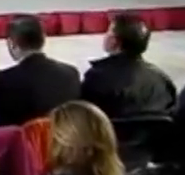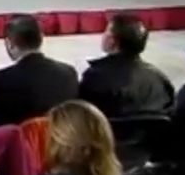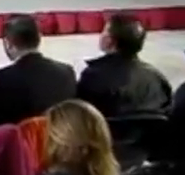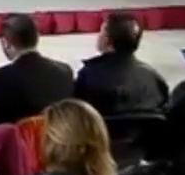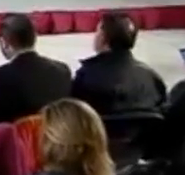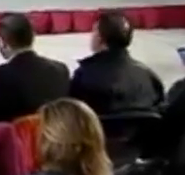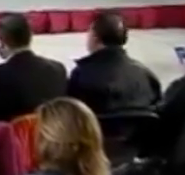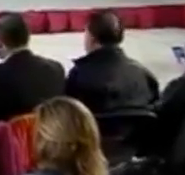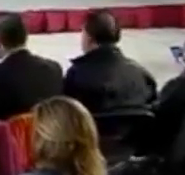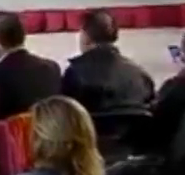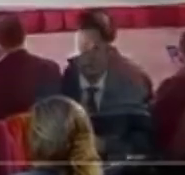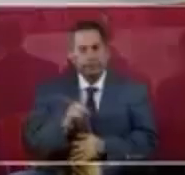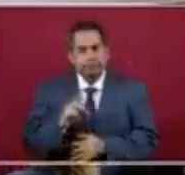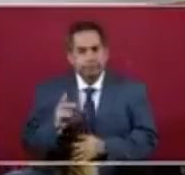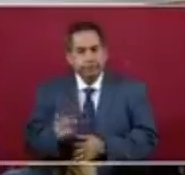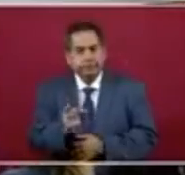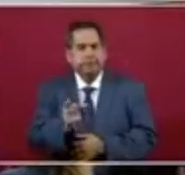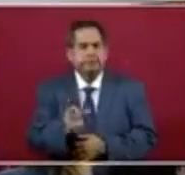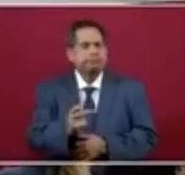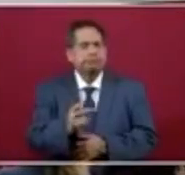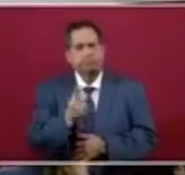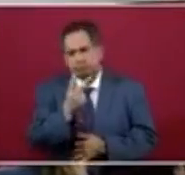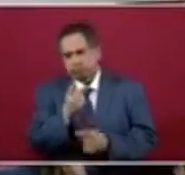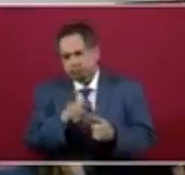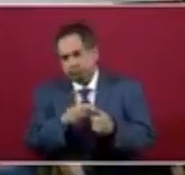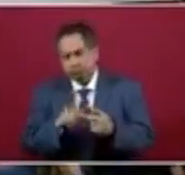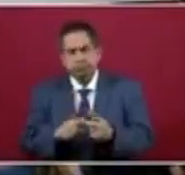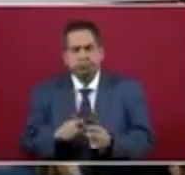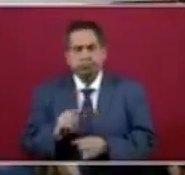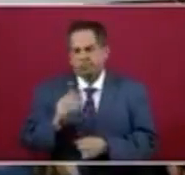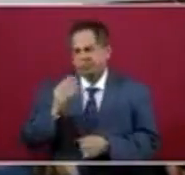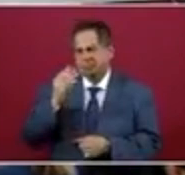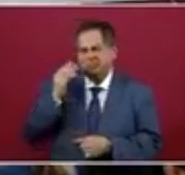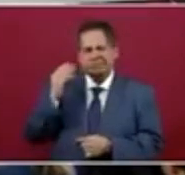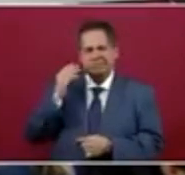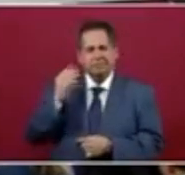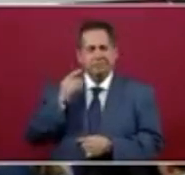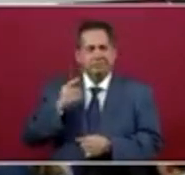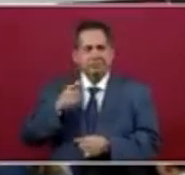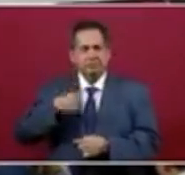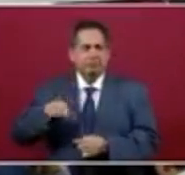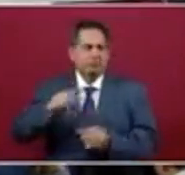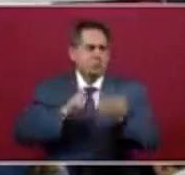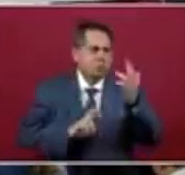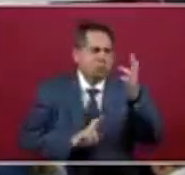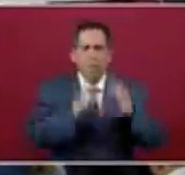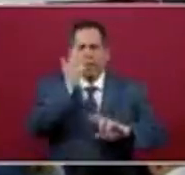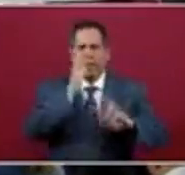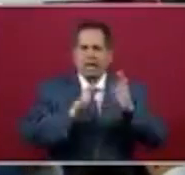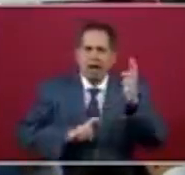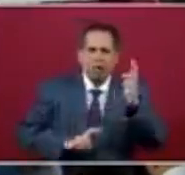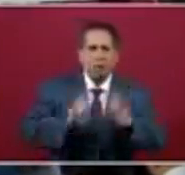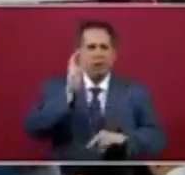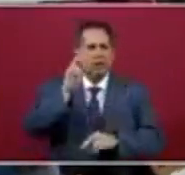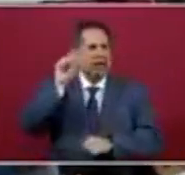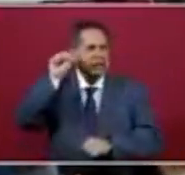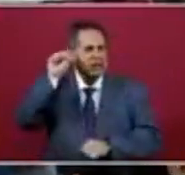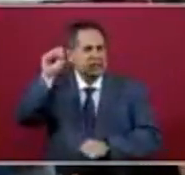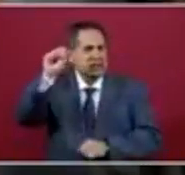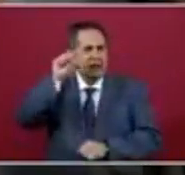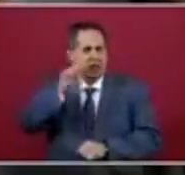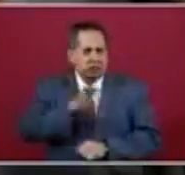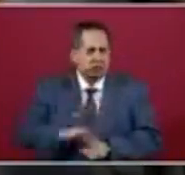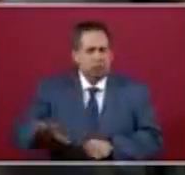en los últimos dos meses ha habido una efervescencia de huelgas en el país, de sindicatos y también